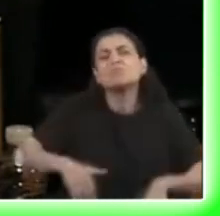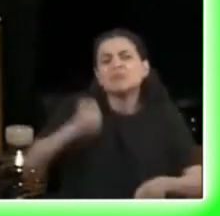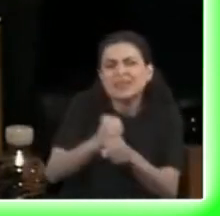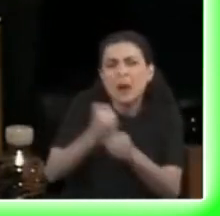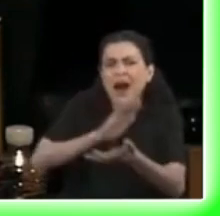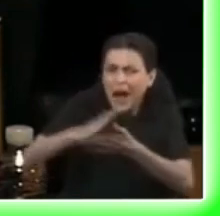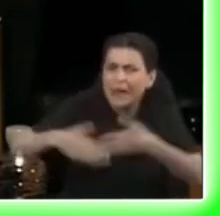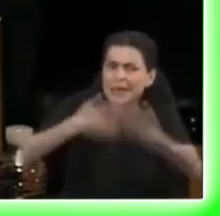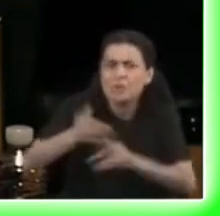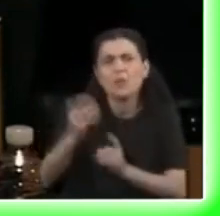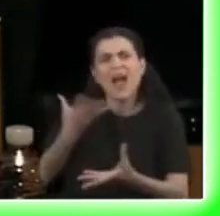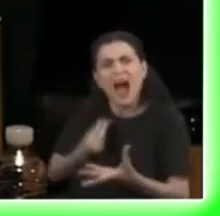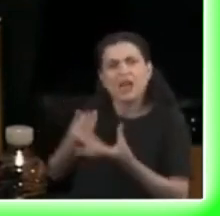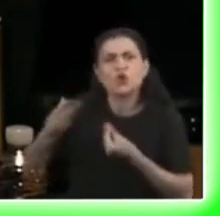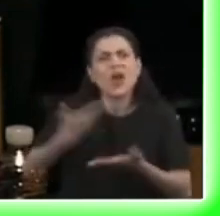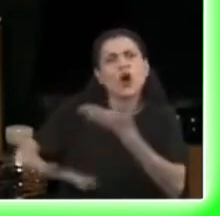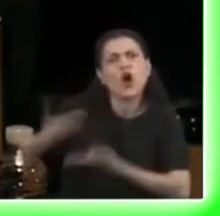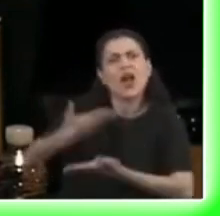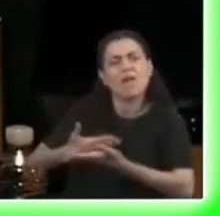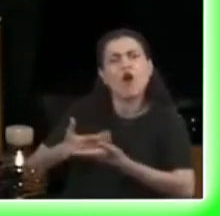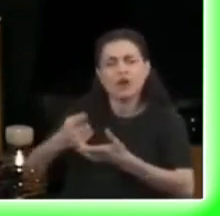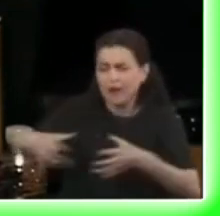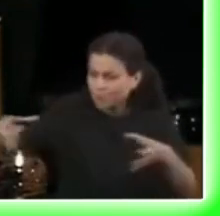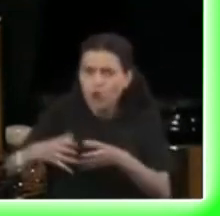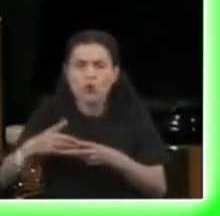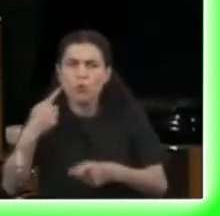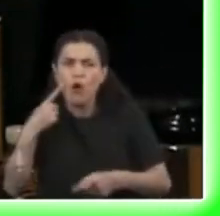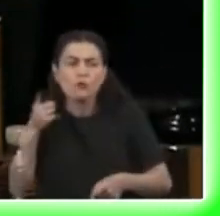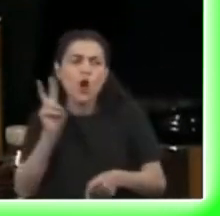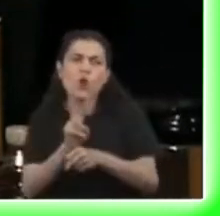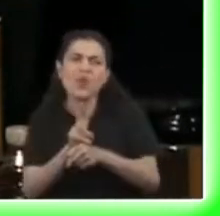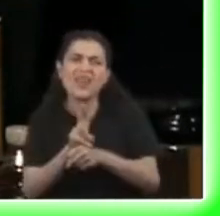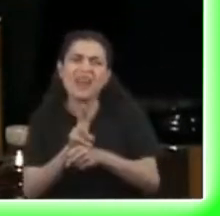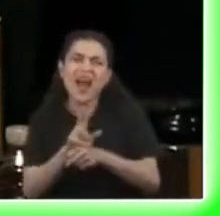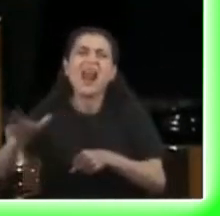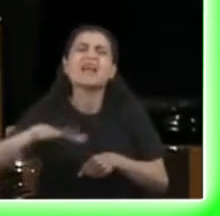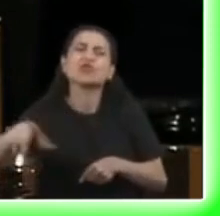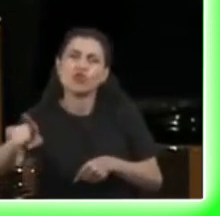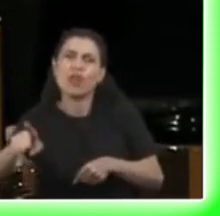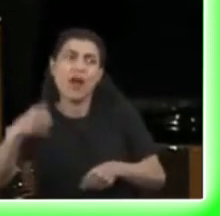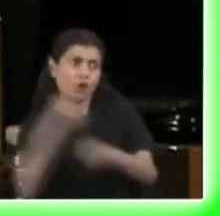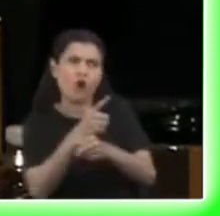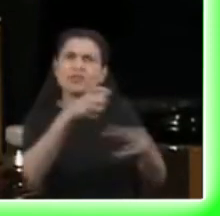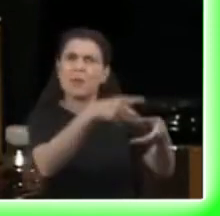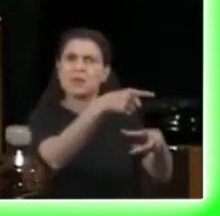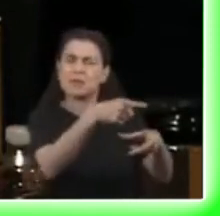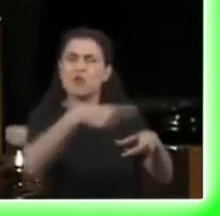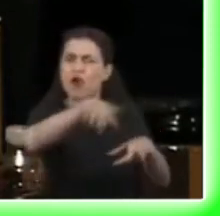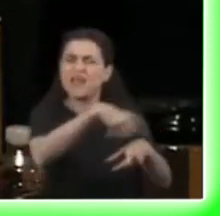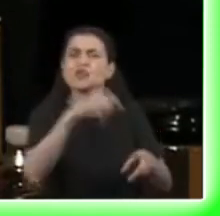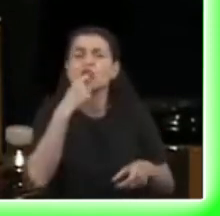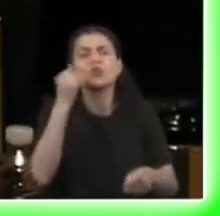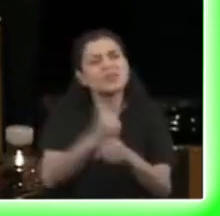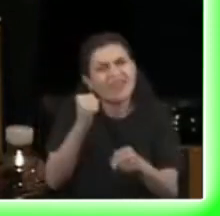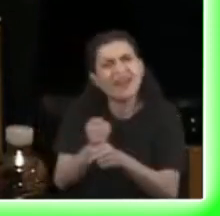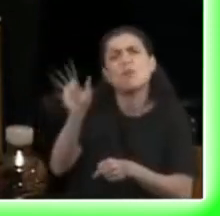entre nosotros podemos defender a los argentinos de las garras del poder permanente. Trabajamos al servicio de una causa noble,